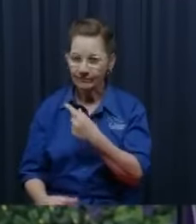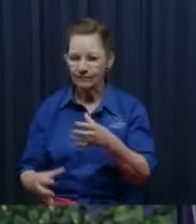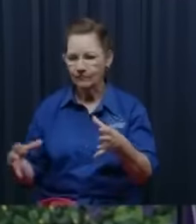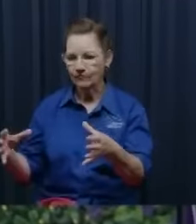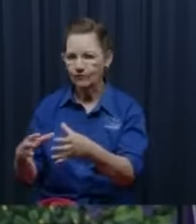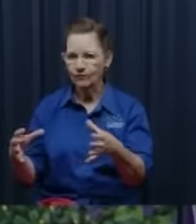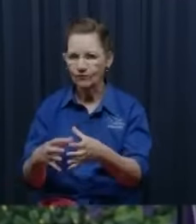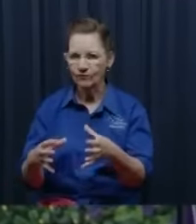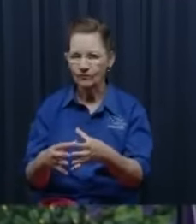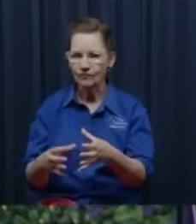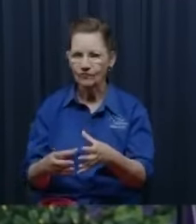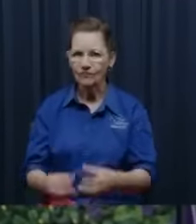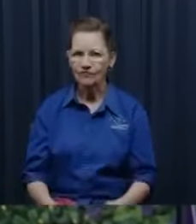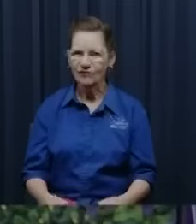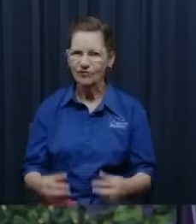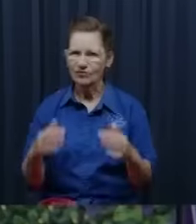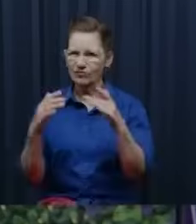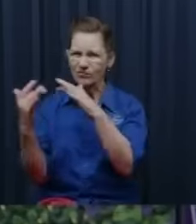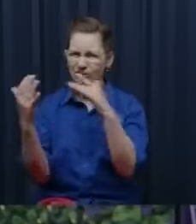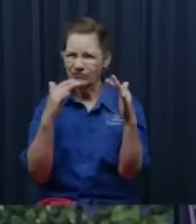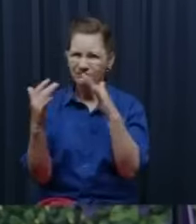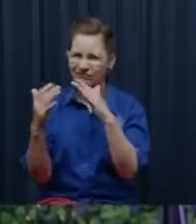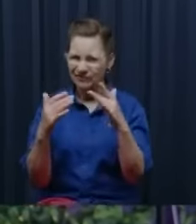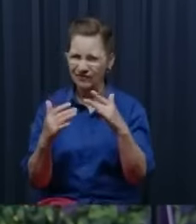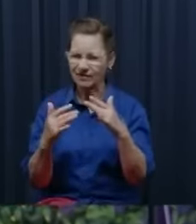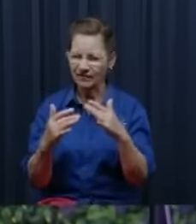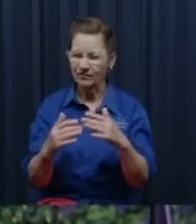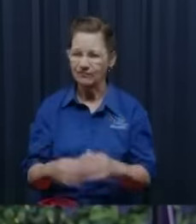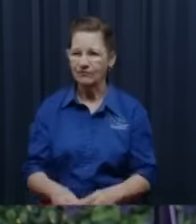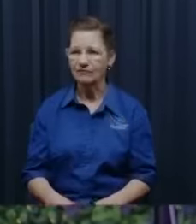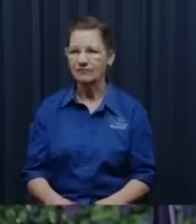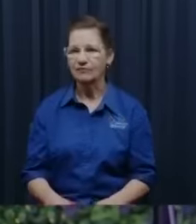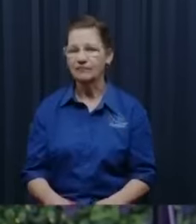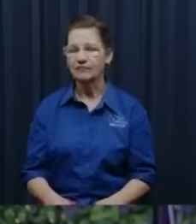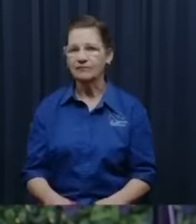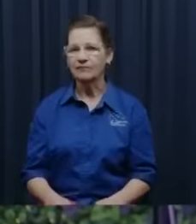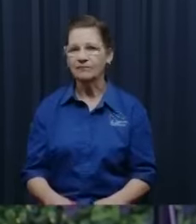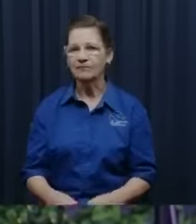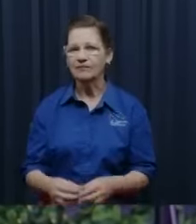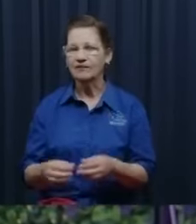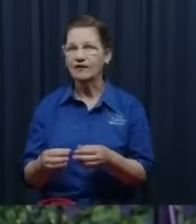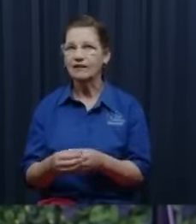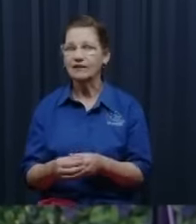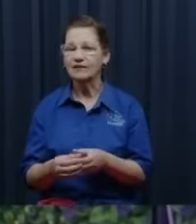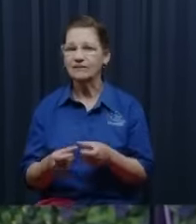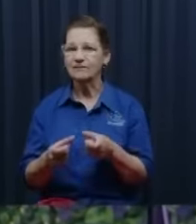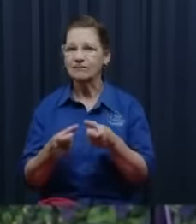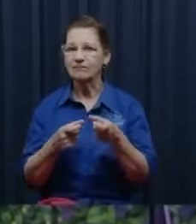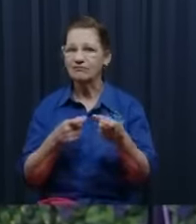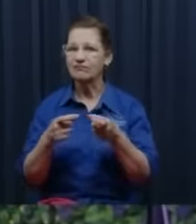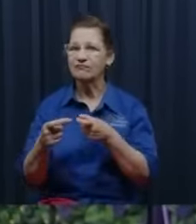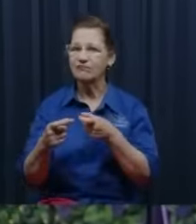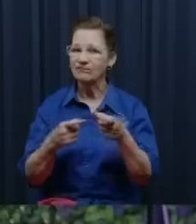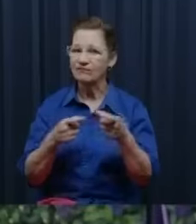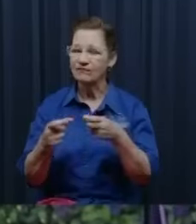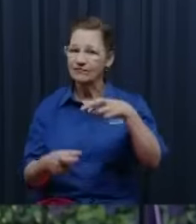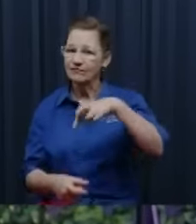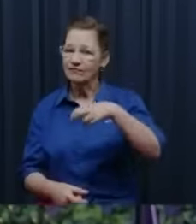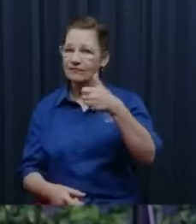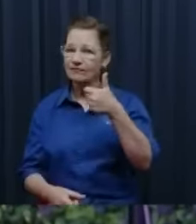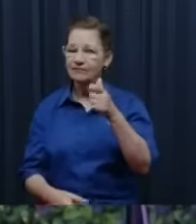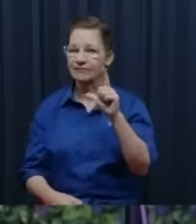pero que también es un partido de gobierno que gobernaba a los palestinos en la franja de